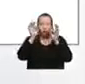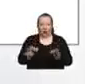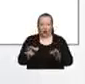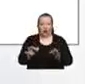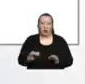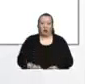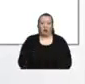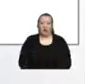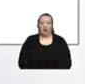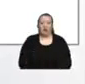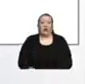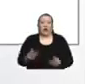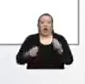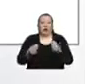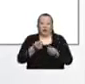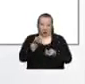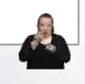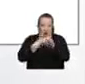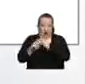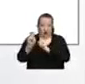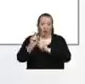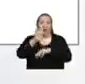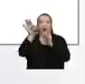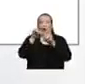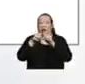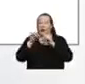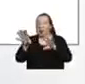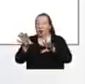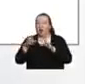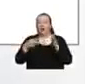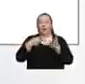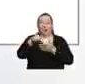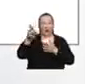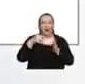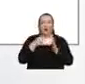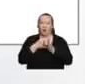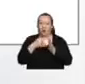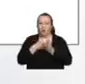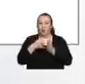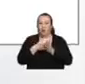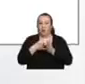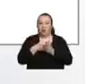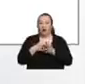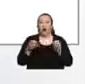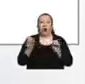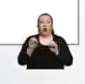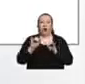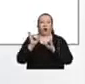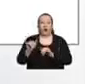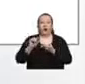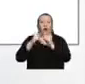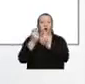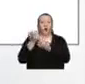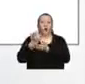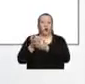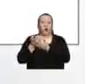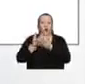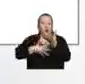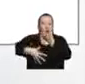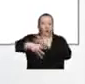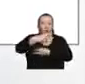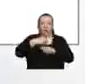vender regalar tiene que pagar impuestos o se queda en el mismo grupo económico y no pasa absolutamente nada